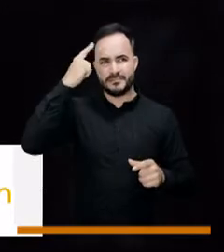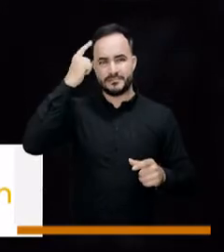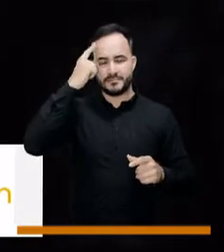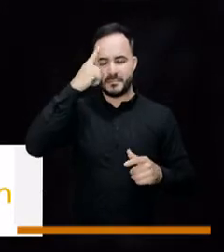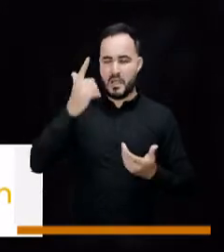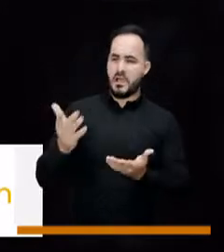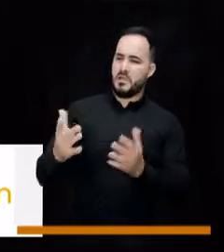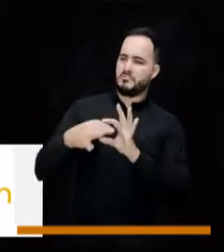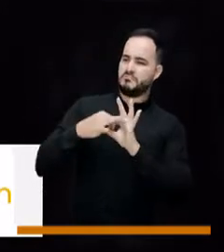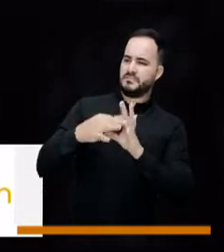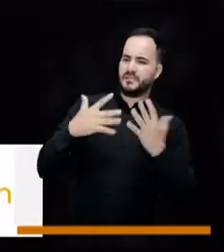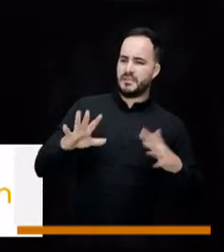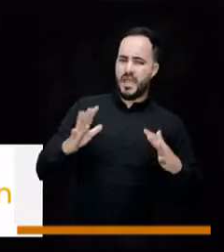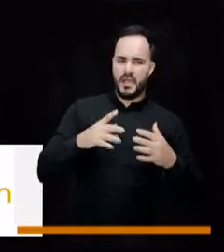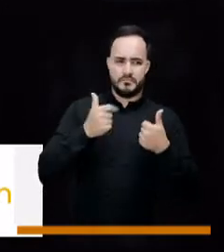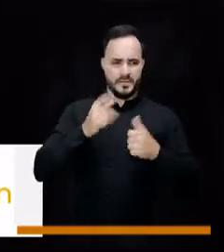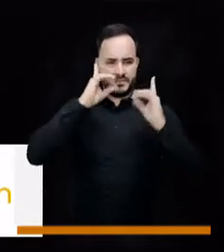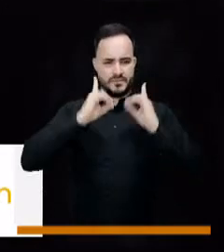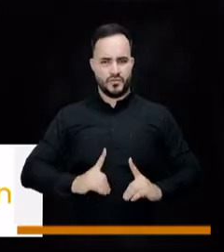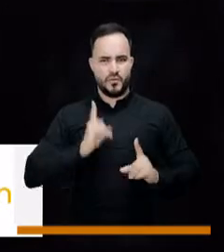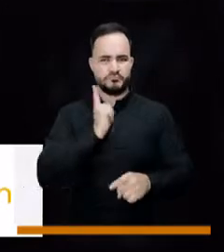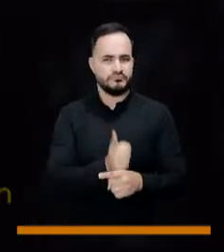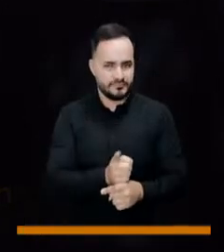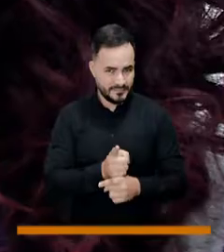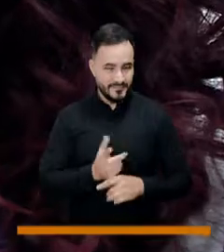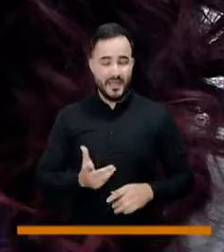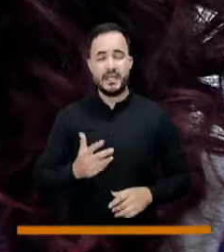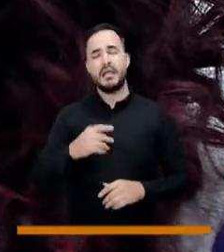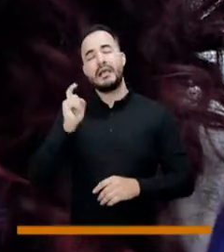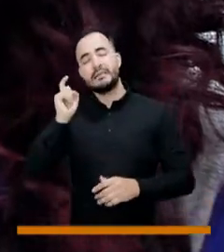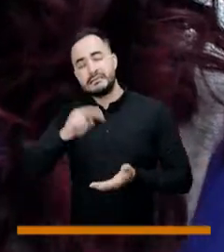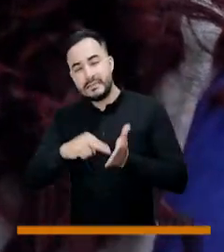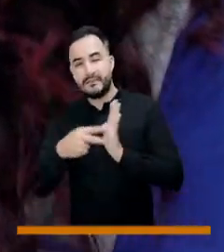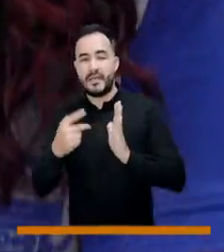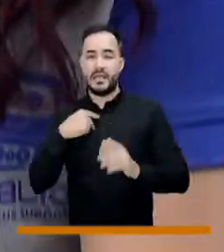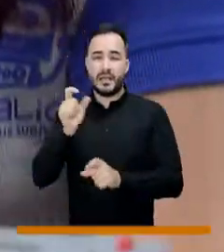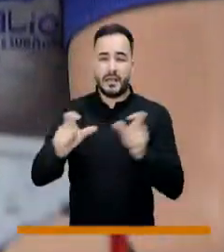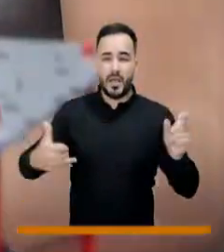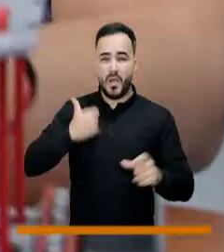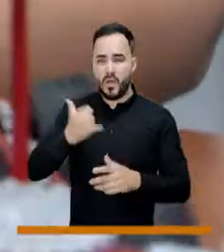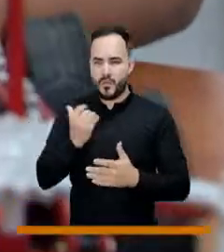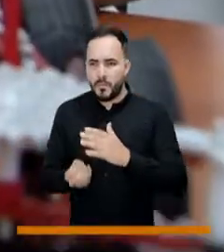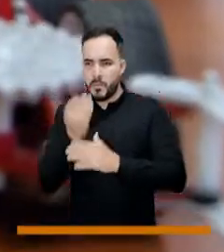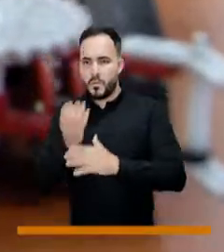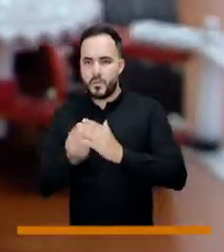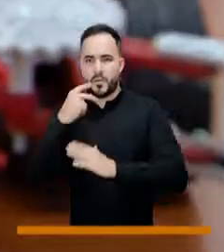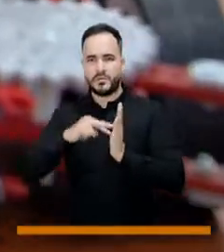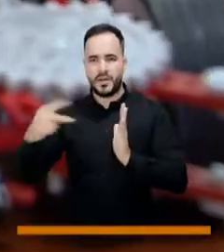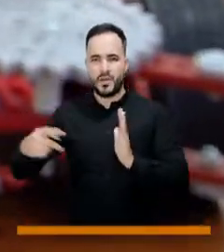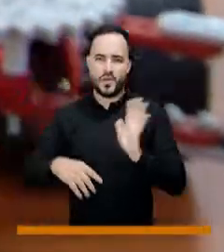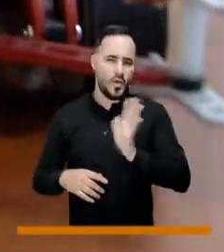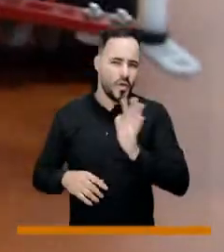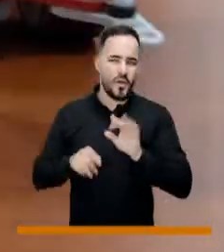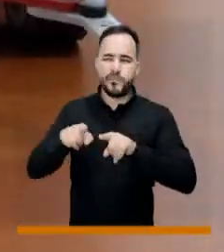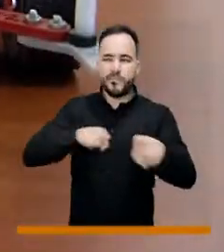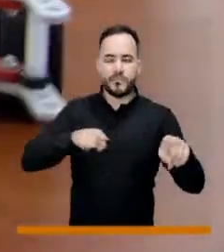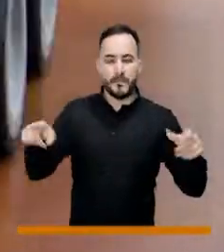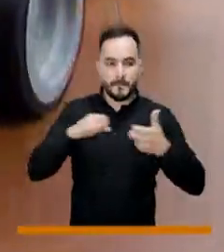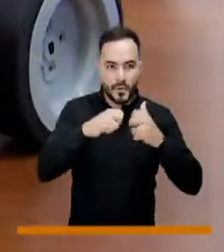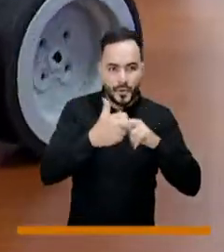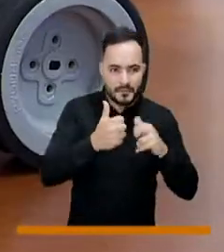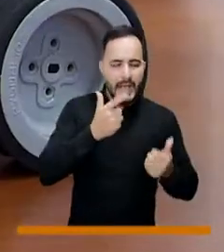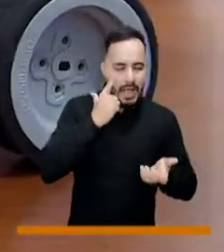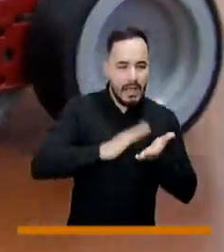mejor manera? Y no necesariamente los muchachos tienen que dedicarse a desarrollar tecnología. Lo que se dedican es a resolver